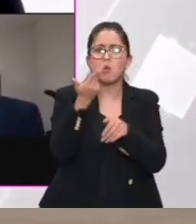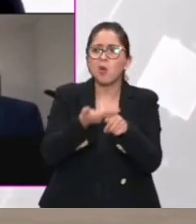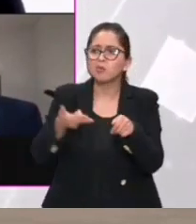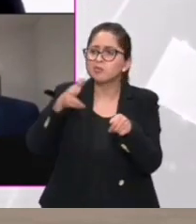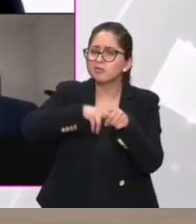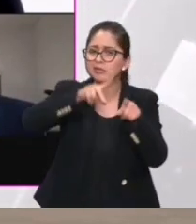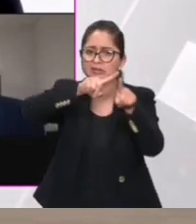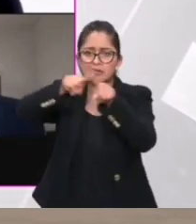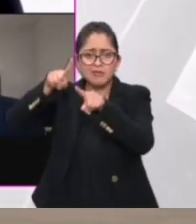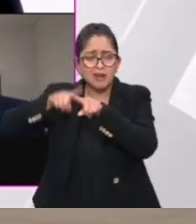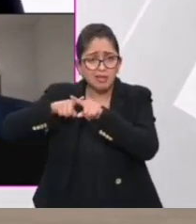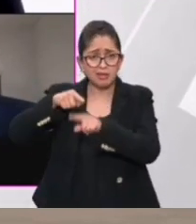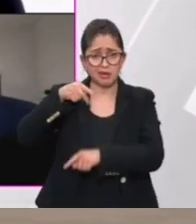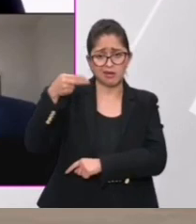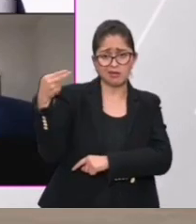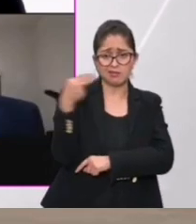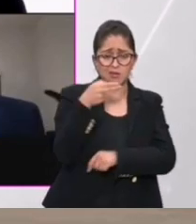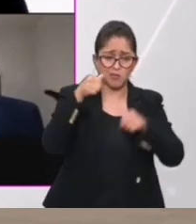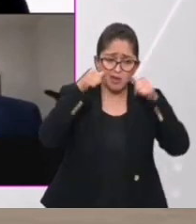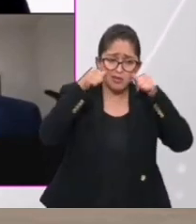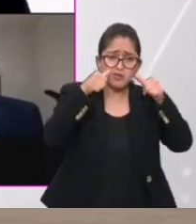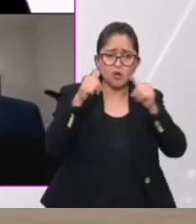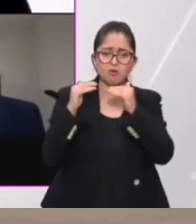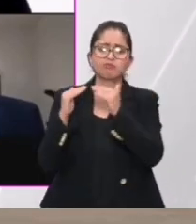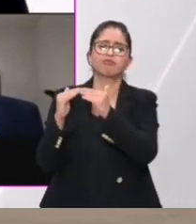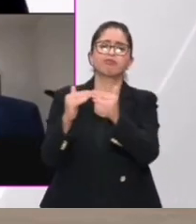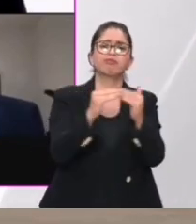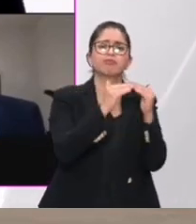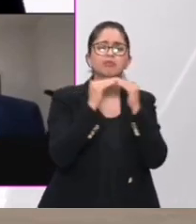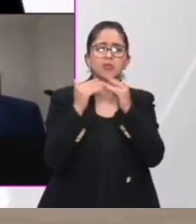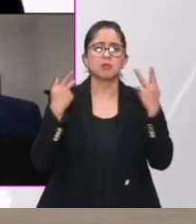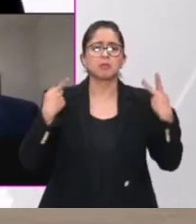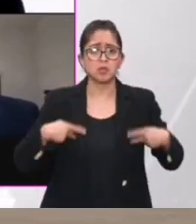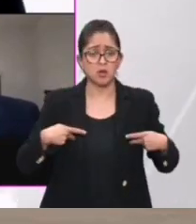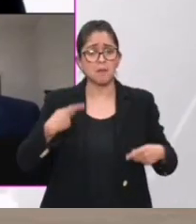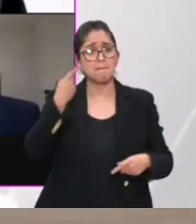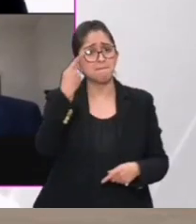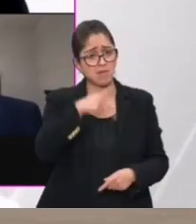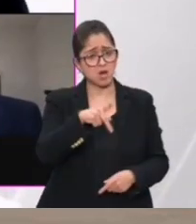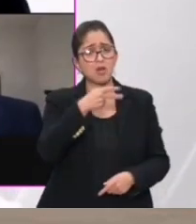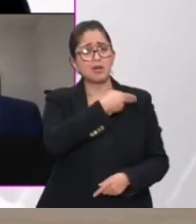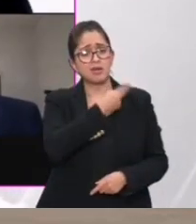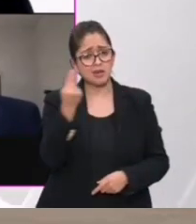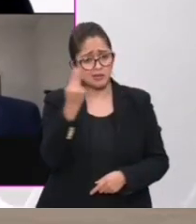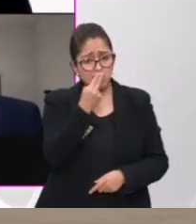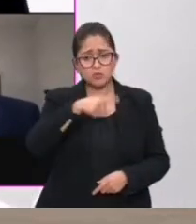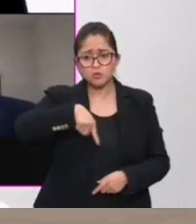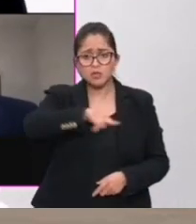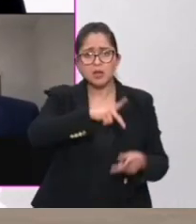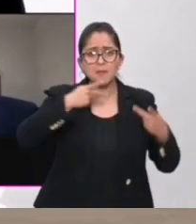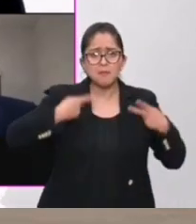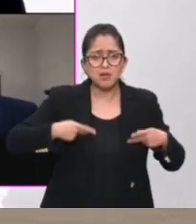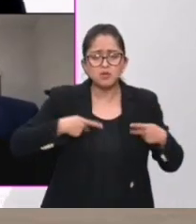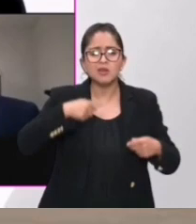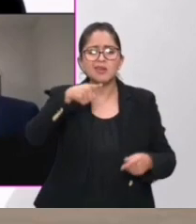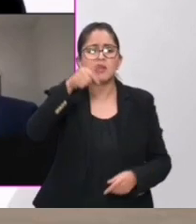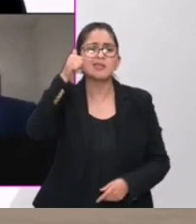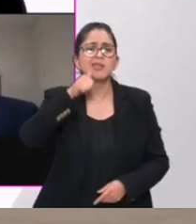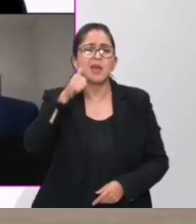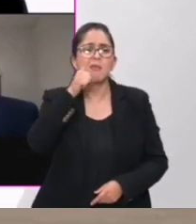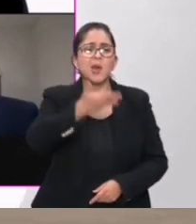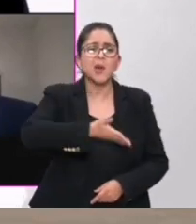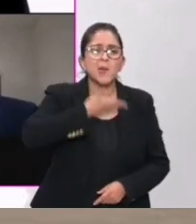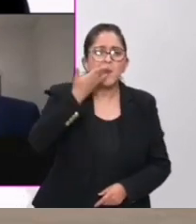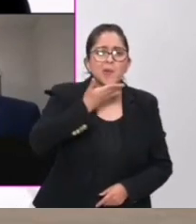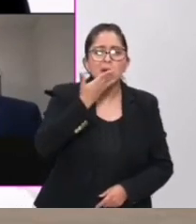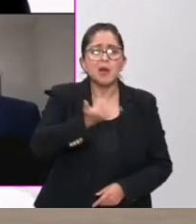esta necesidad de esta salud universal, pero lo más importante, en darnos cuenta de todos esos errores que